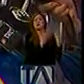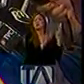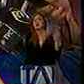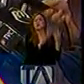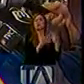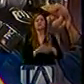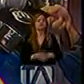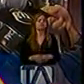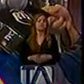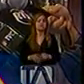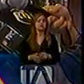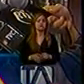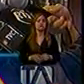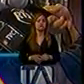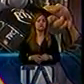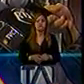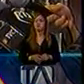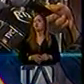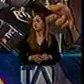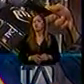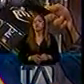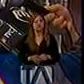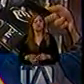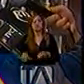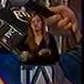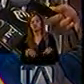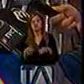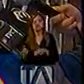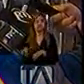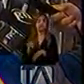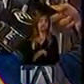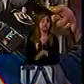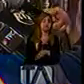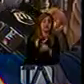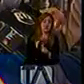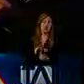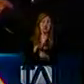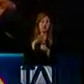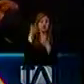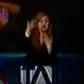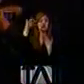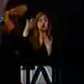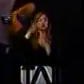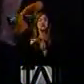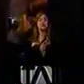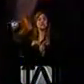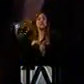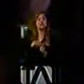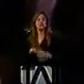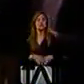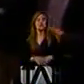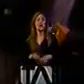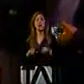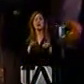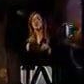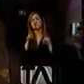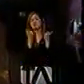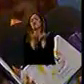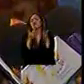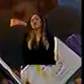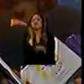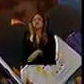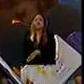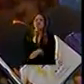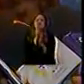es sin duda alguna incompatible con sus actividades porque ejerce una presión política. Algunos asambleístas creen que la denuncia no tiene